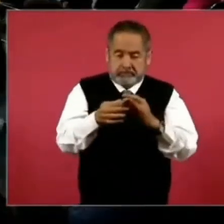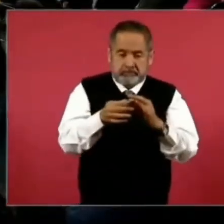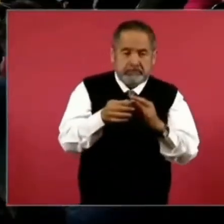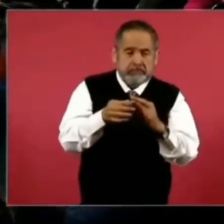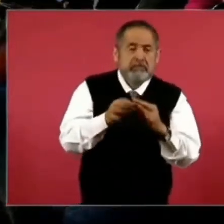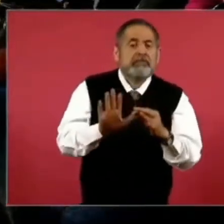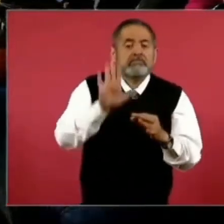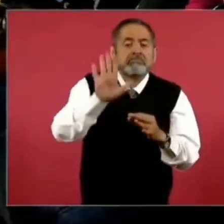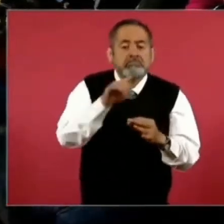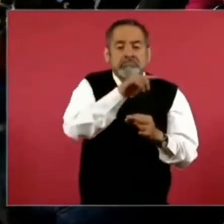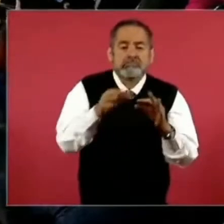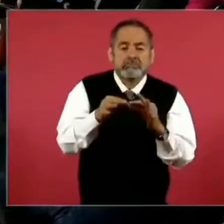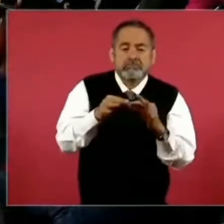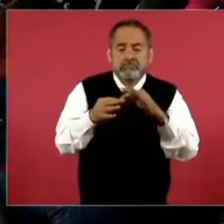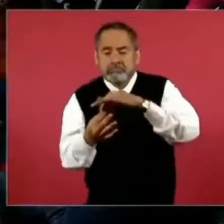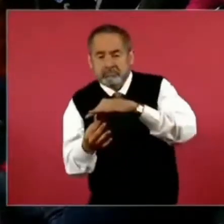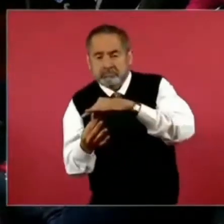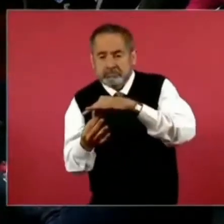era nada más